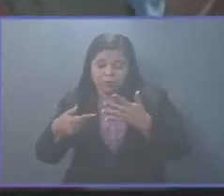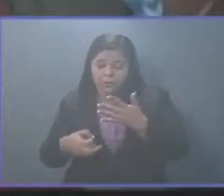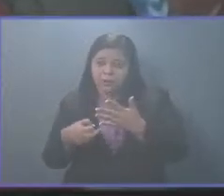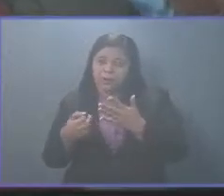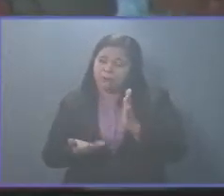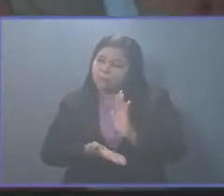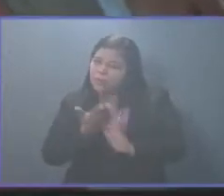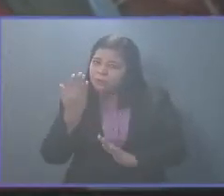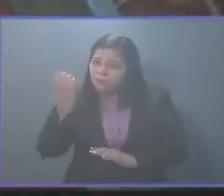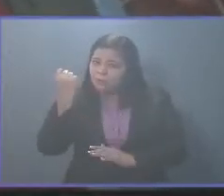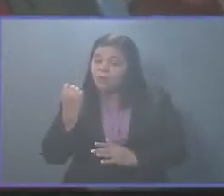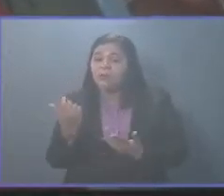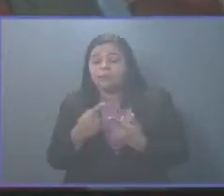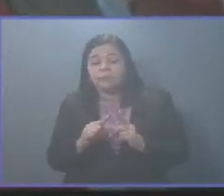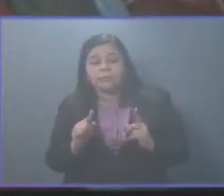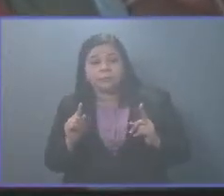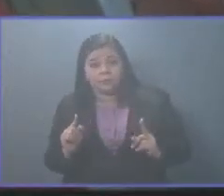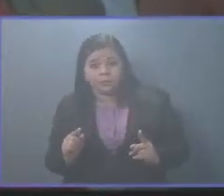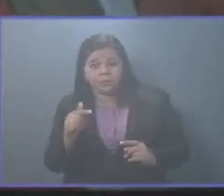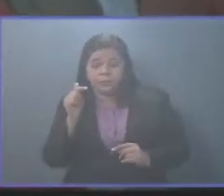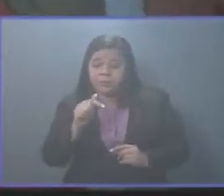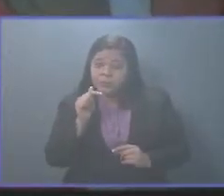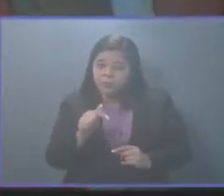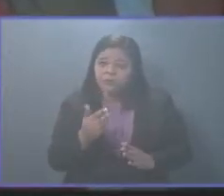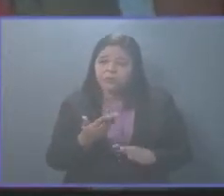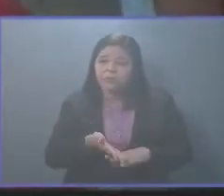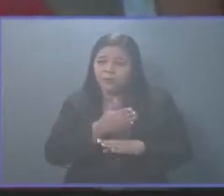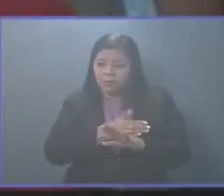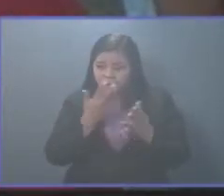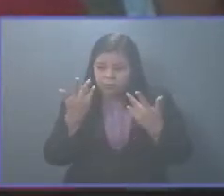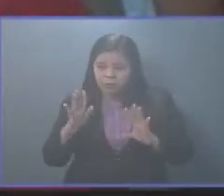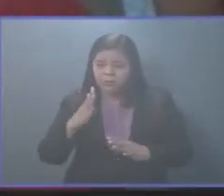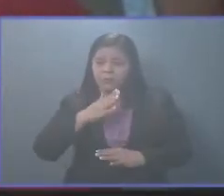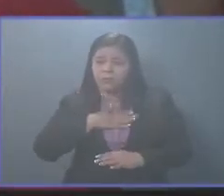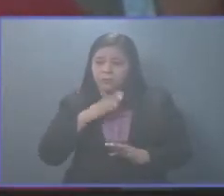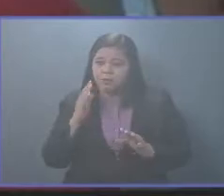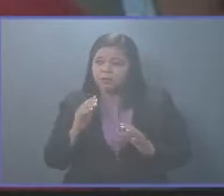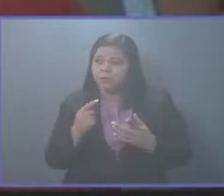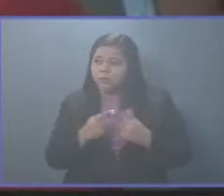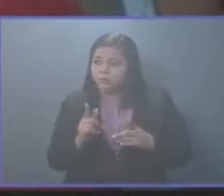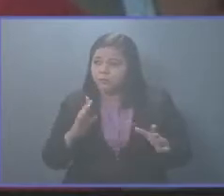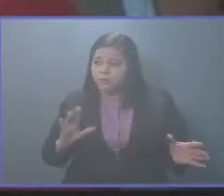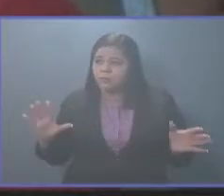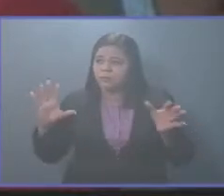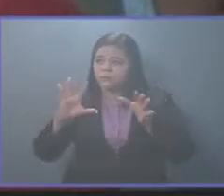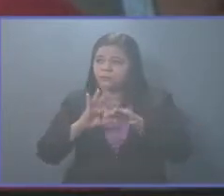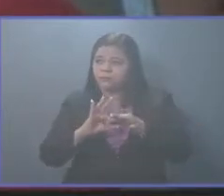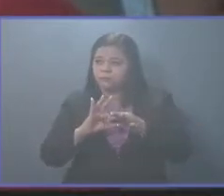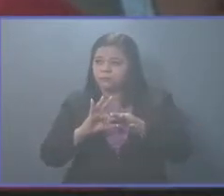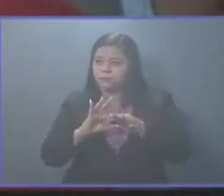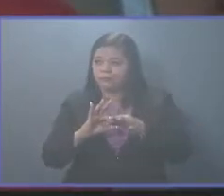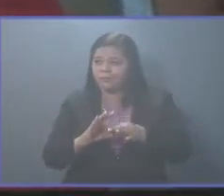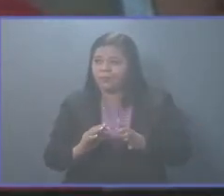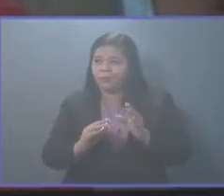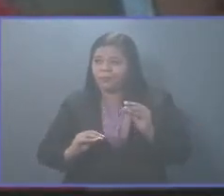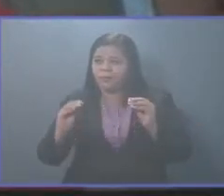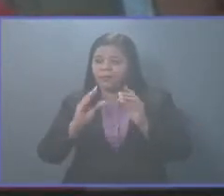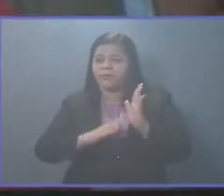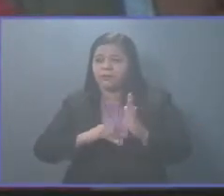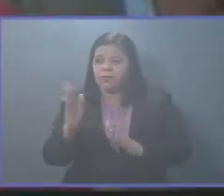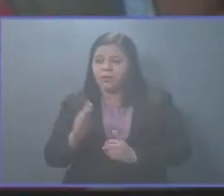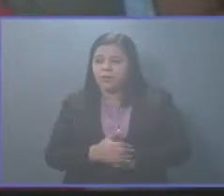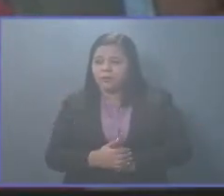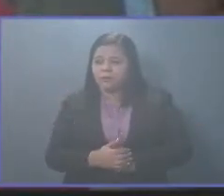todo, porque esa parte creo que ha tenido como respaldo a la emisión en algunos momentos que hemos visto